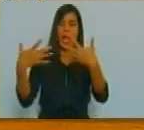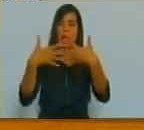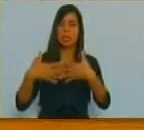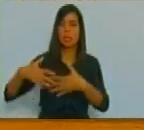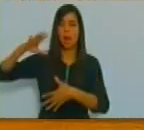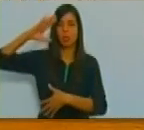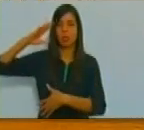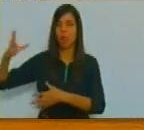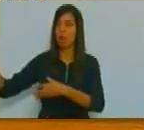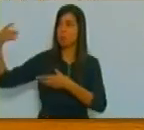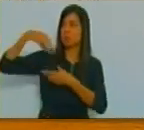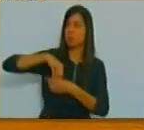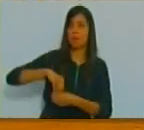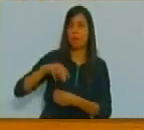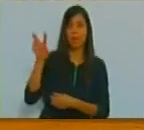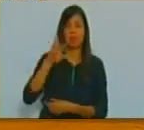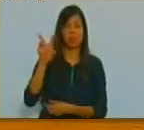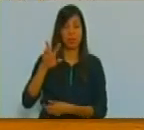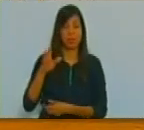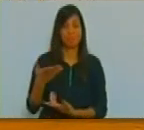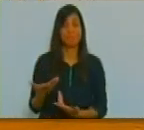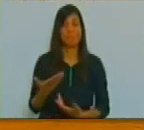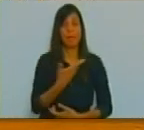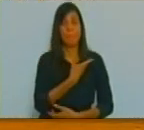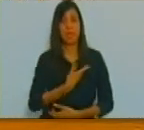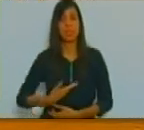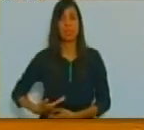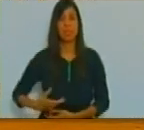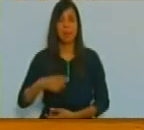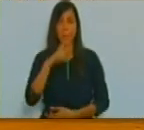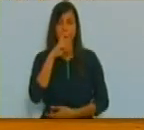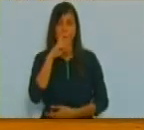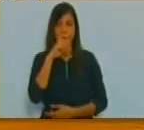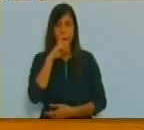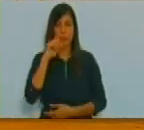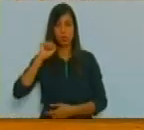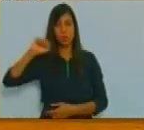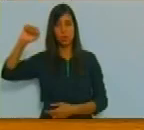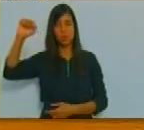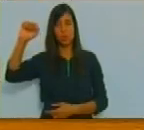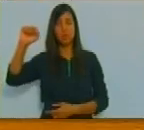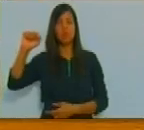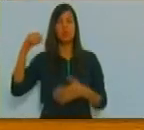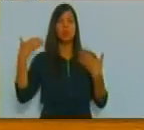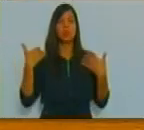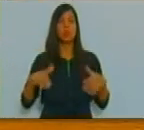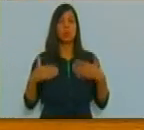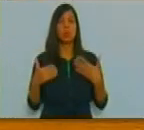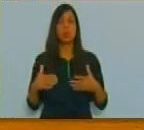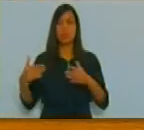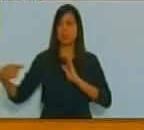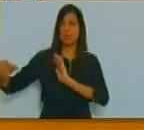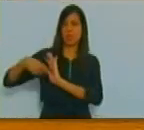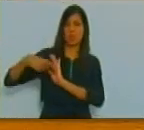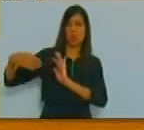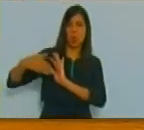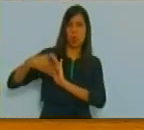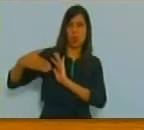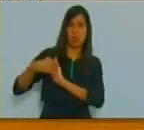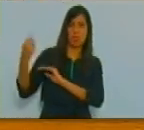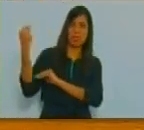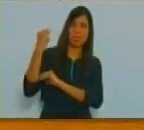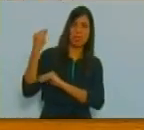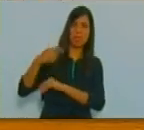de venezuela y el presidente maduro le ha tocado en este nuevo marco de guerra económica que ha